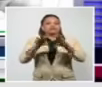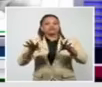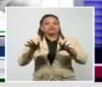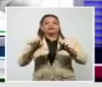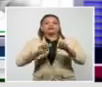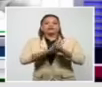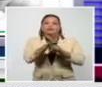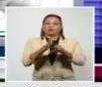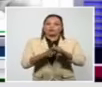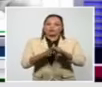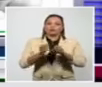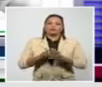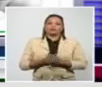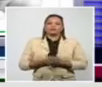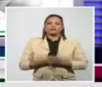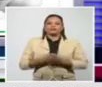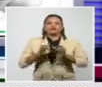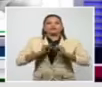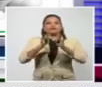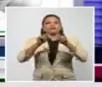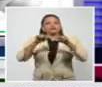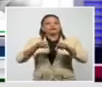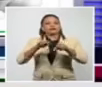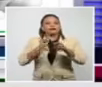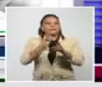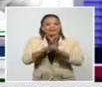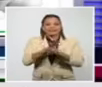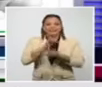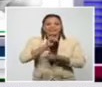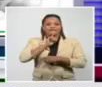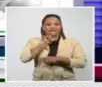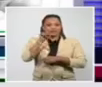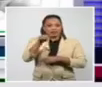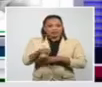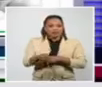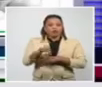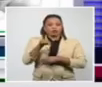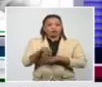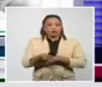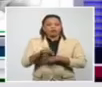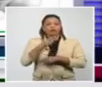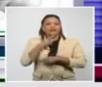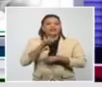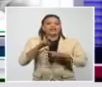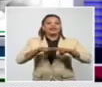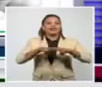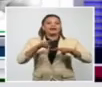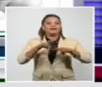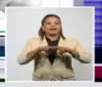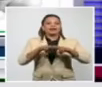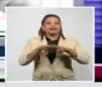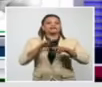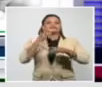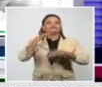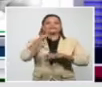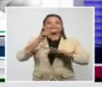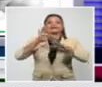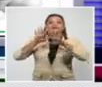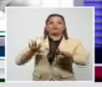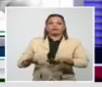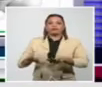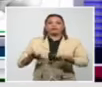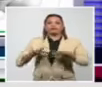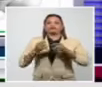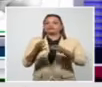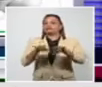SARS-CoV-2. Y es noticia hoy que a partir de este viernes La Habana adopta la restricción total de movilidad en las noches. Las